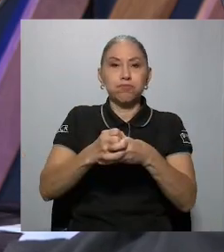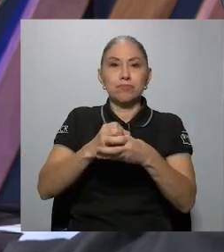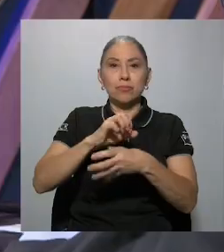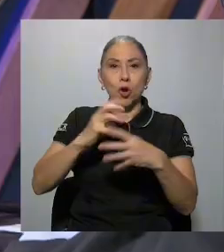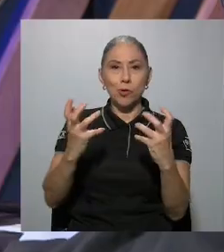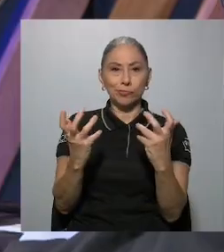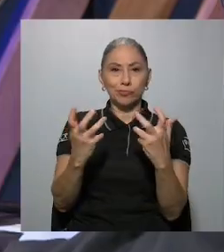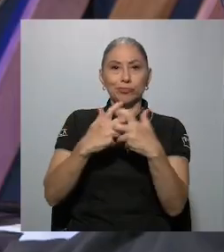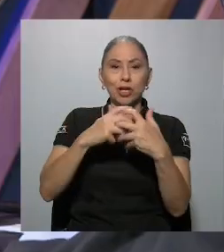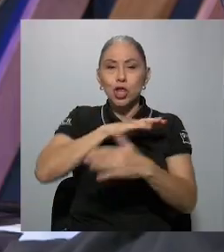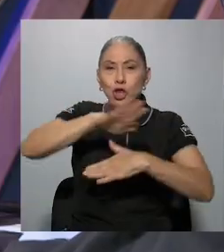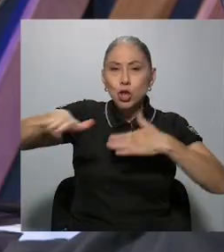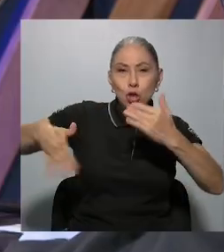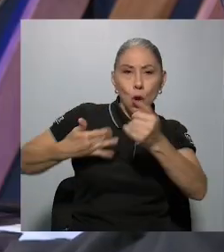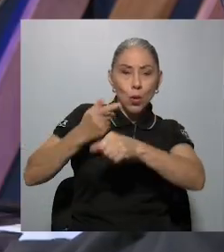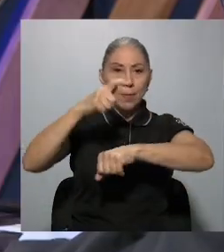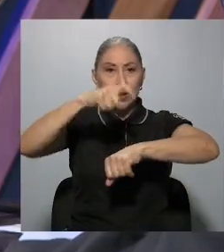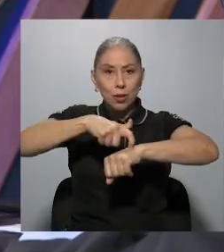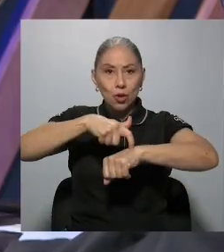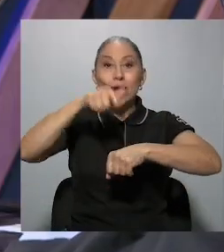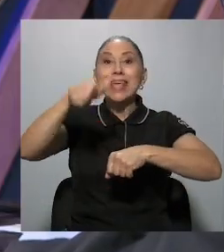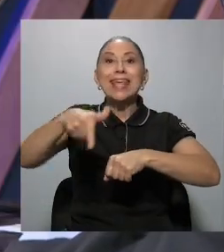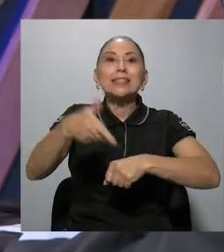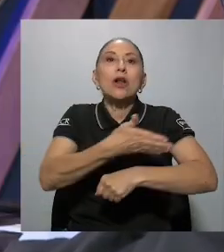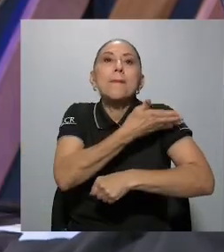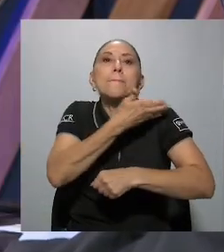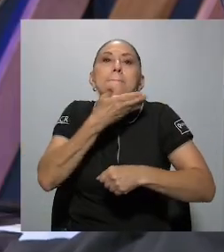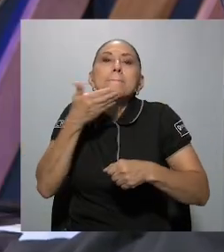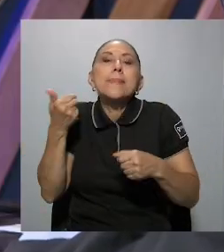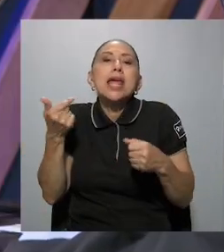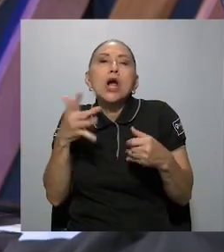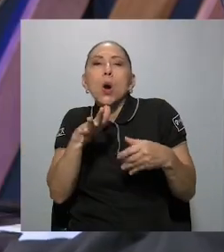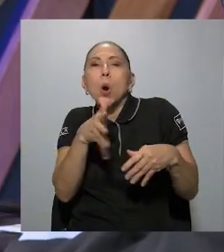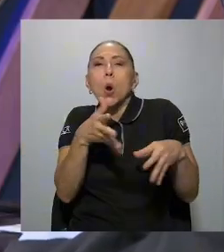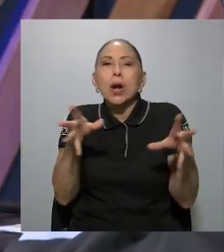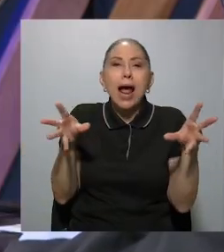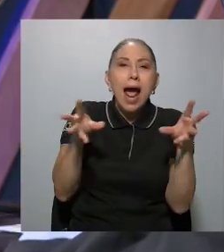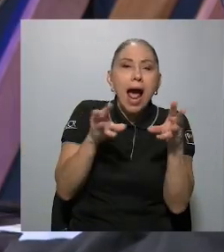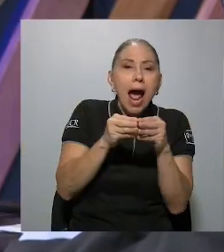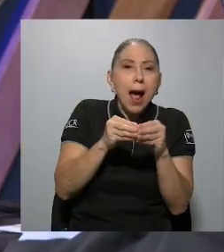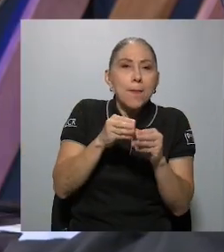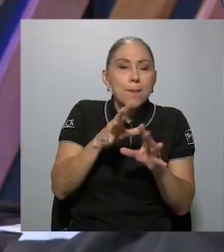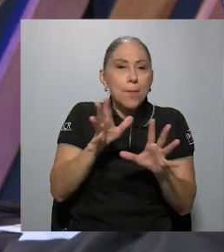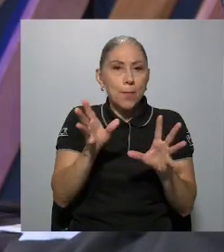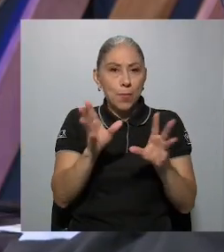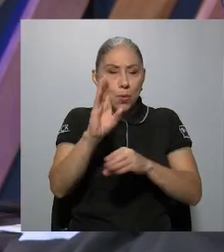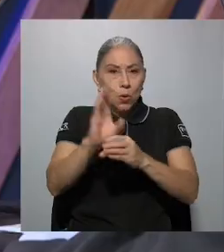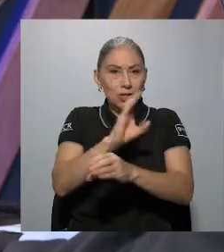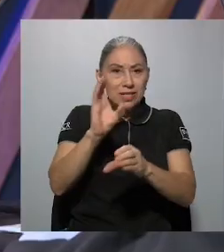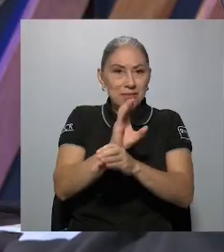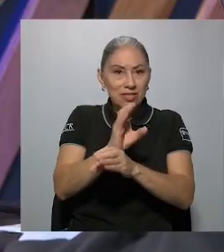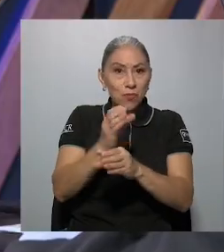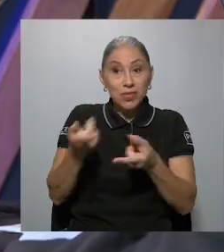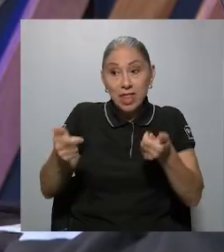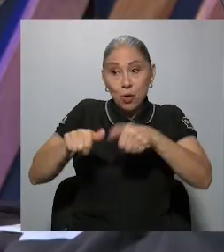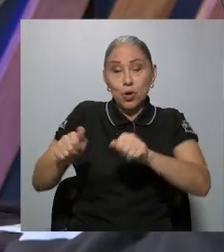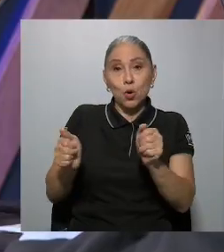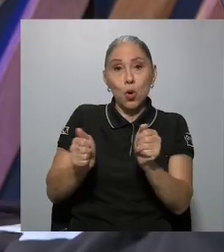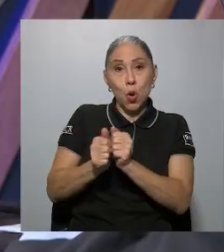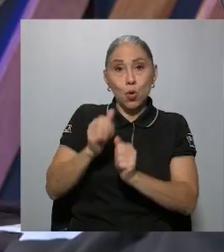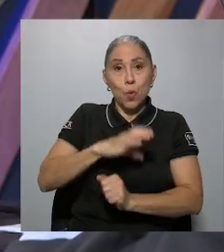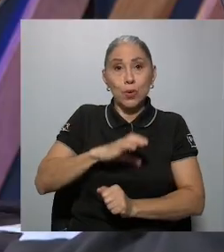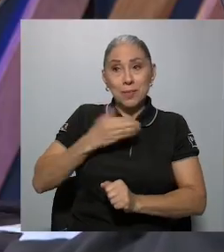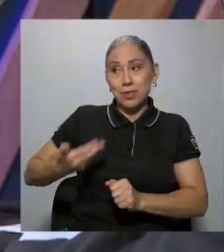el periodo y es el que me da una mejor aproximación según el comportamiento del pasado de lo que es la